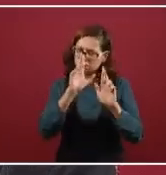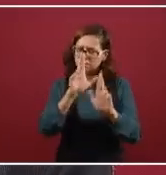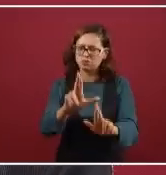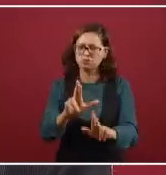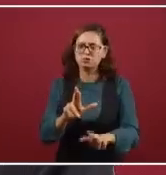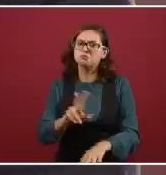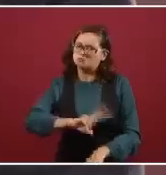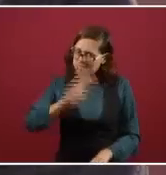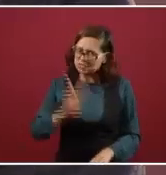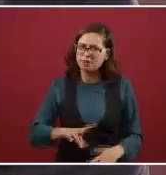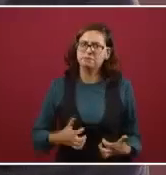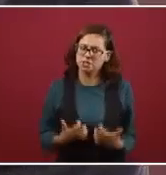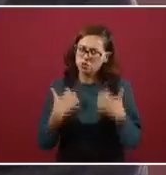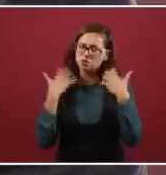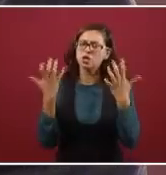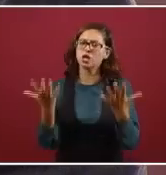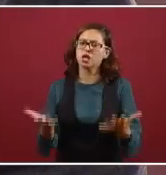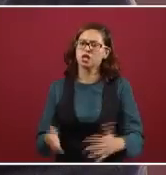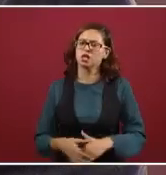eso calienta.